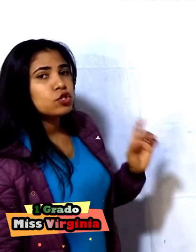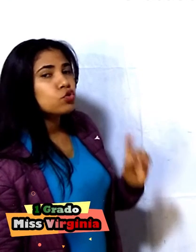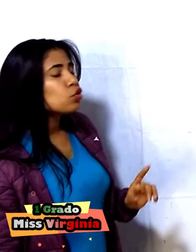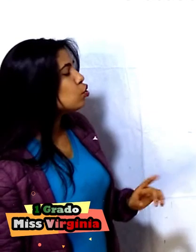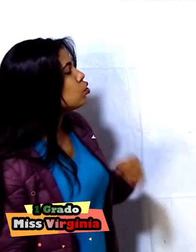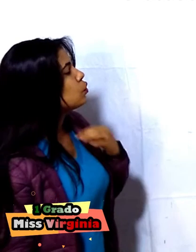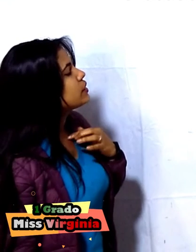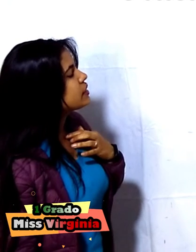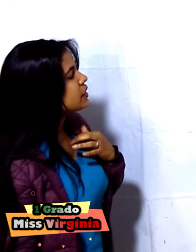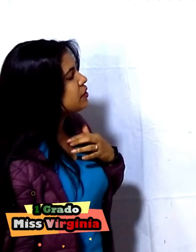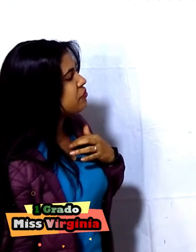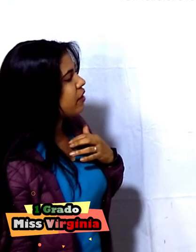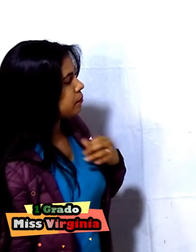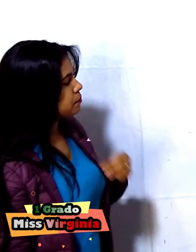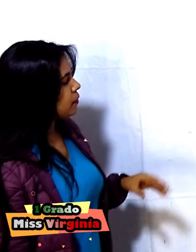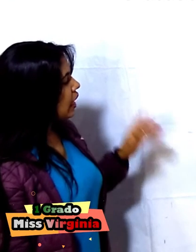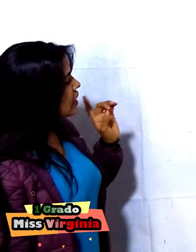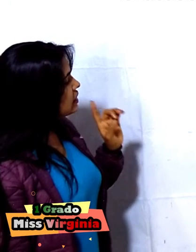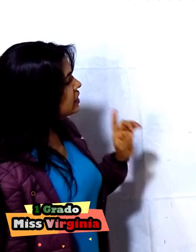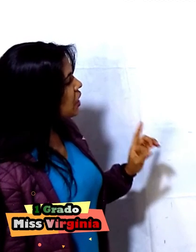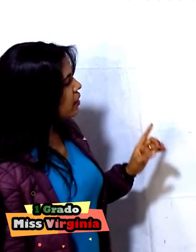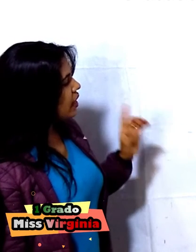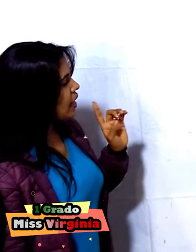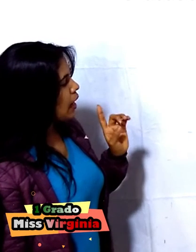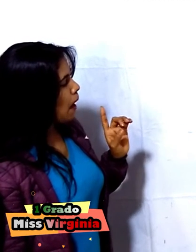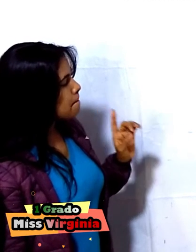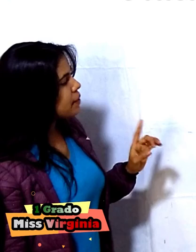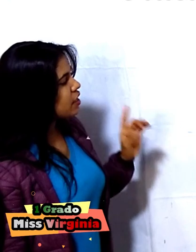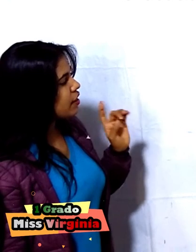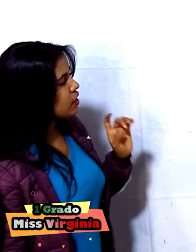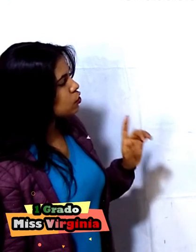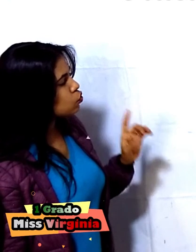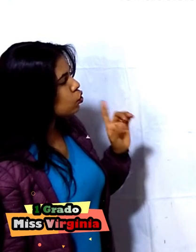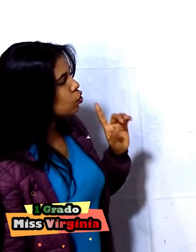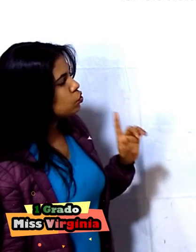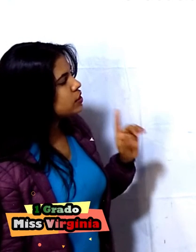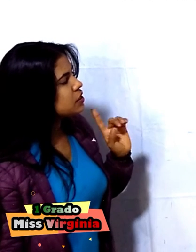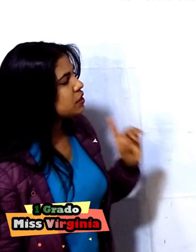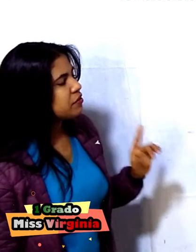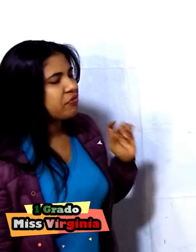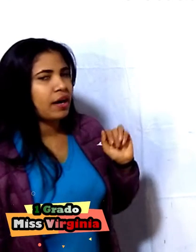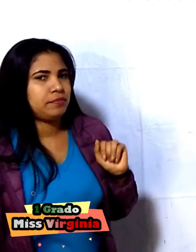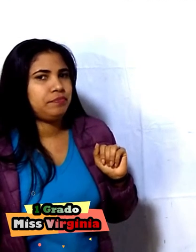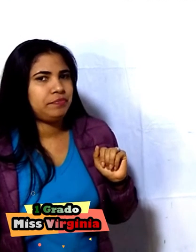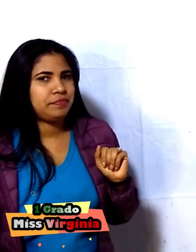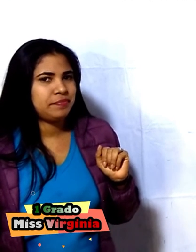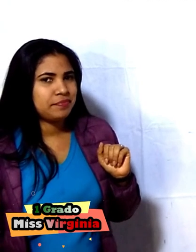pide su chifa. Chabela pide su